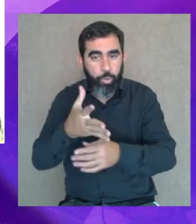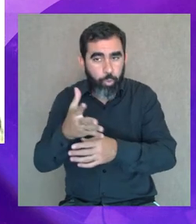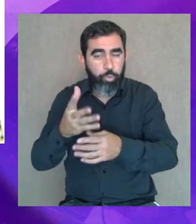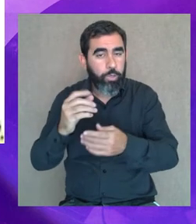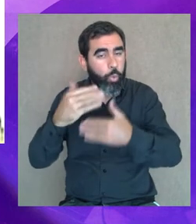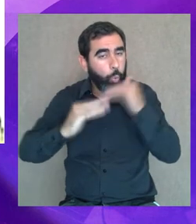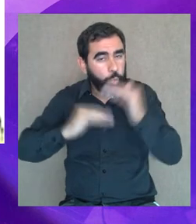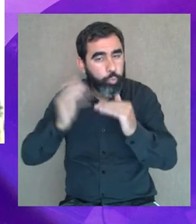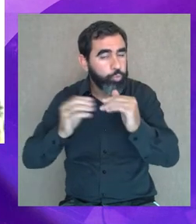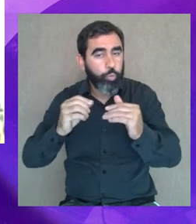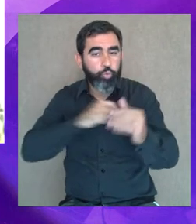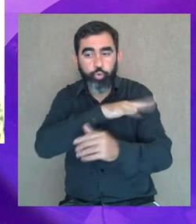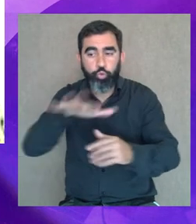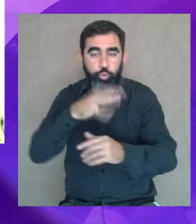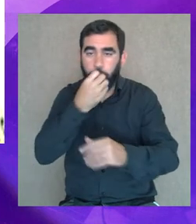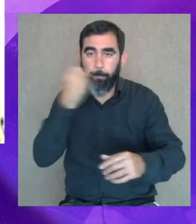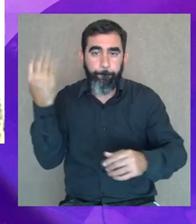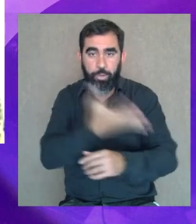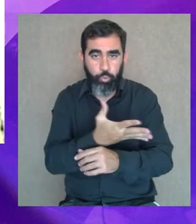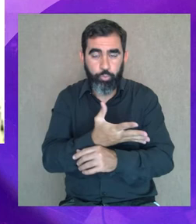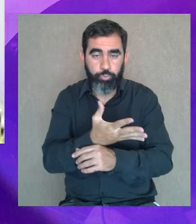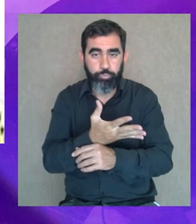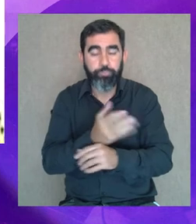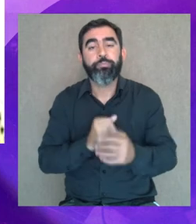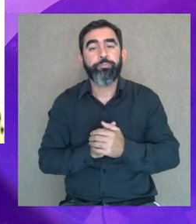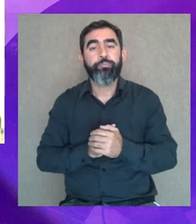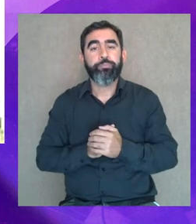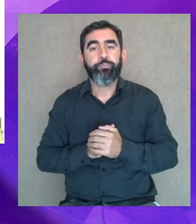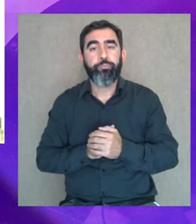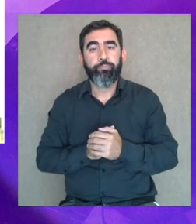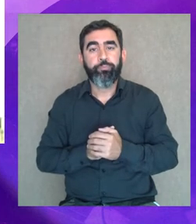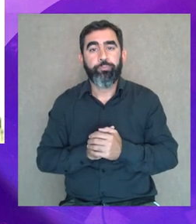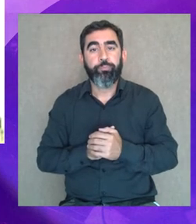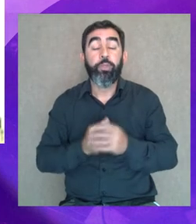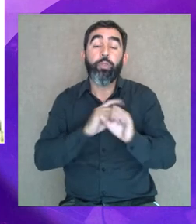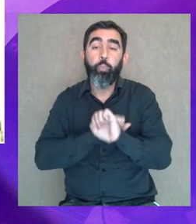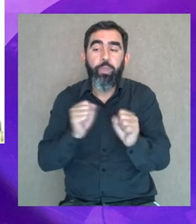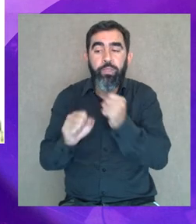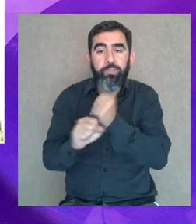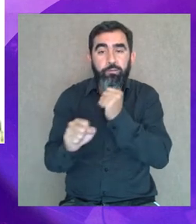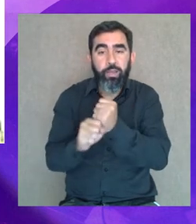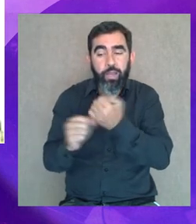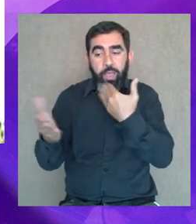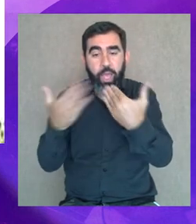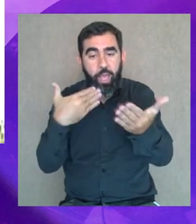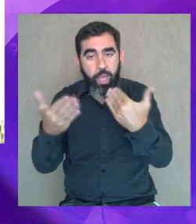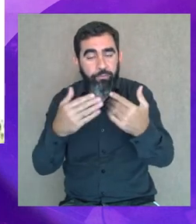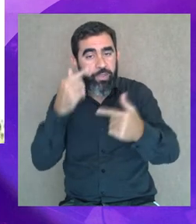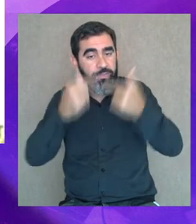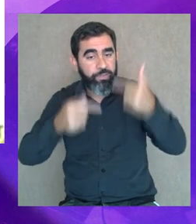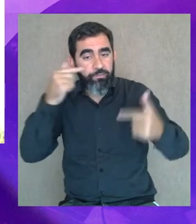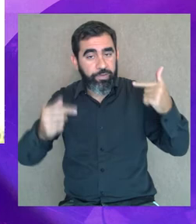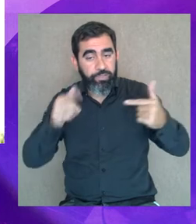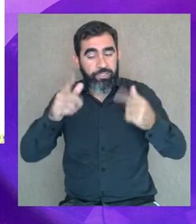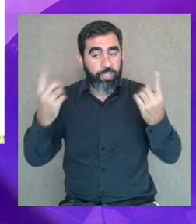a construir creo que es importante desde todos los ángulos que empecemos el poder trabajar y poder hablar hablar